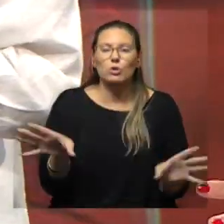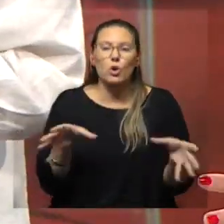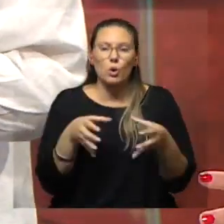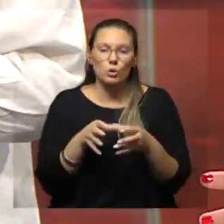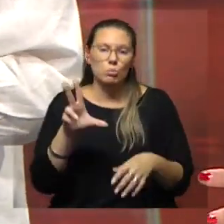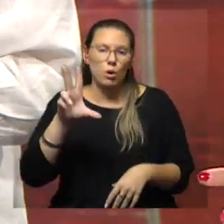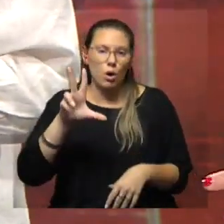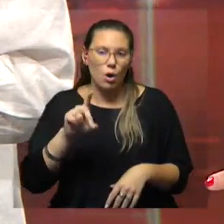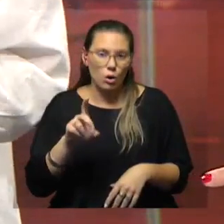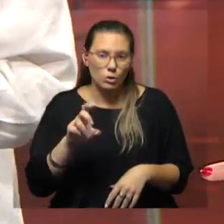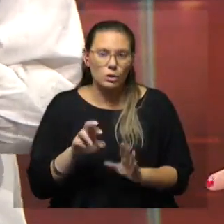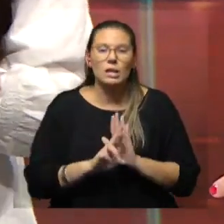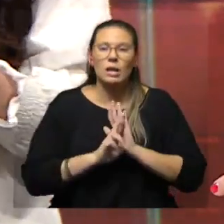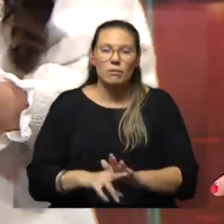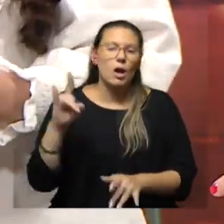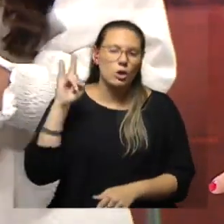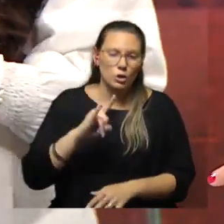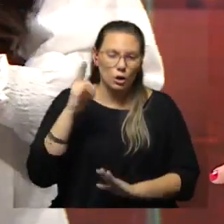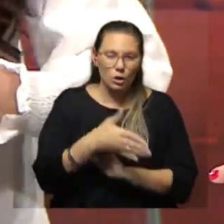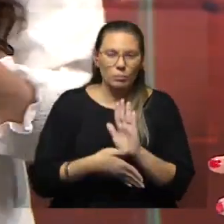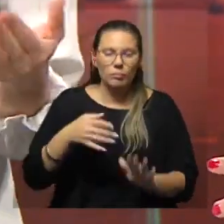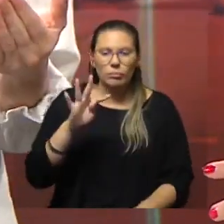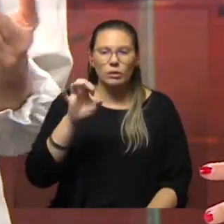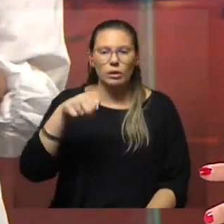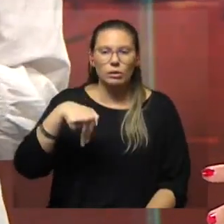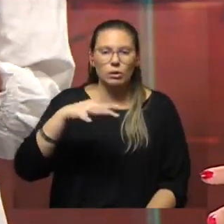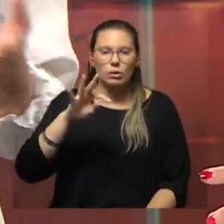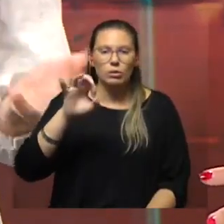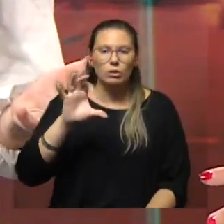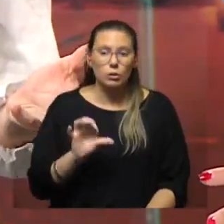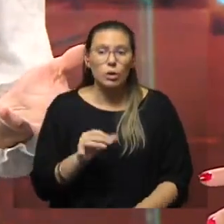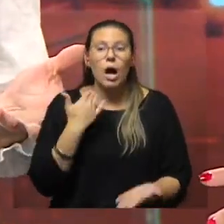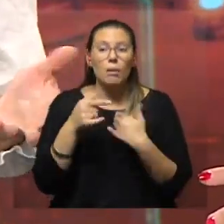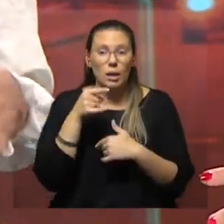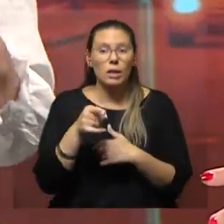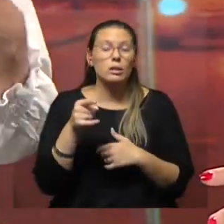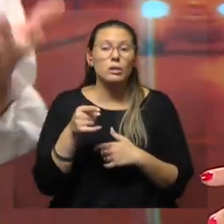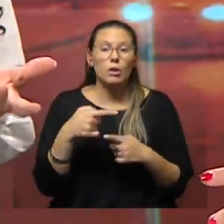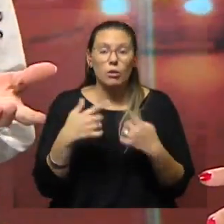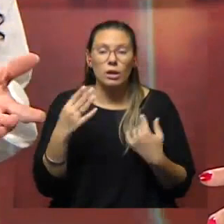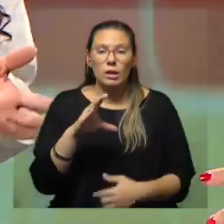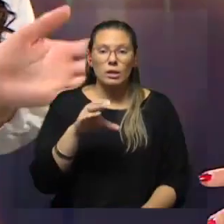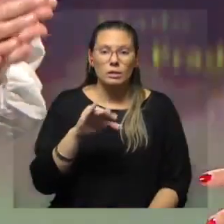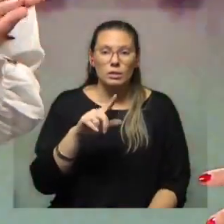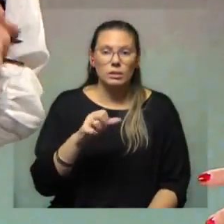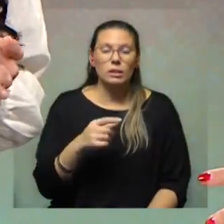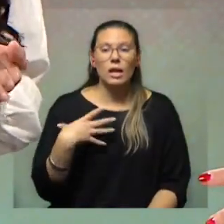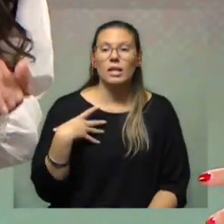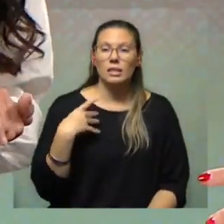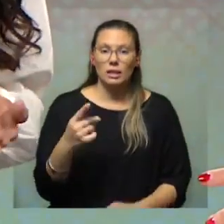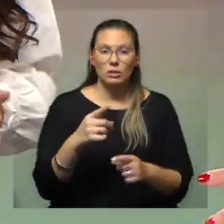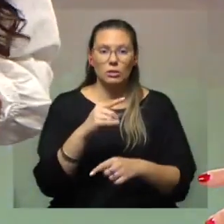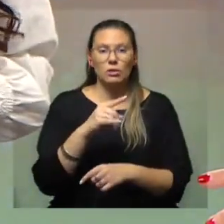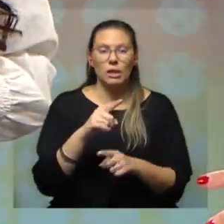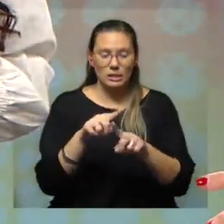los 80, referente del rock nacional, Los Tontos. Entonces, para hablar sobre estos festejos estamos con Cecilia Canessa, que es la directora de la Sala Zita